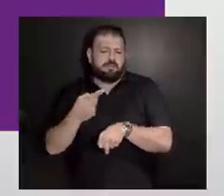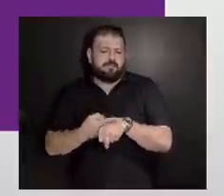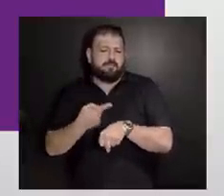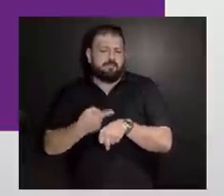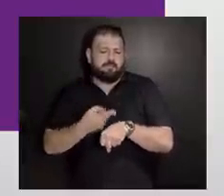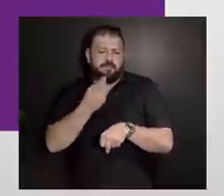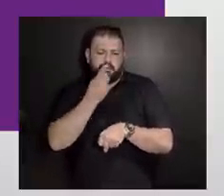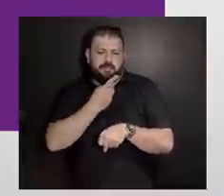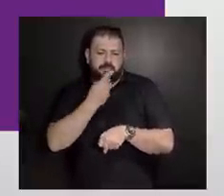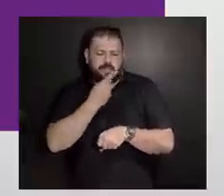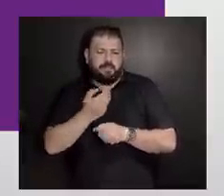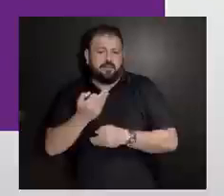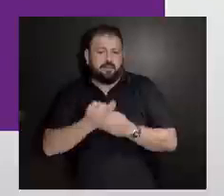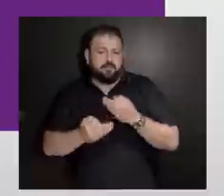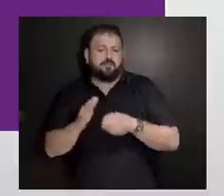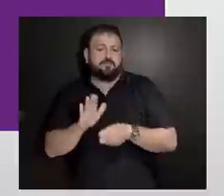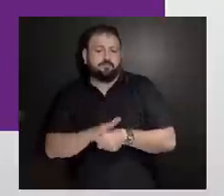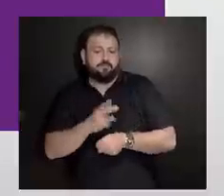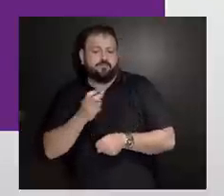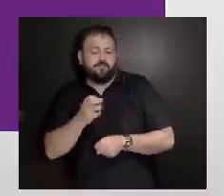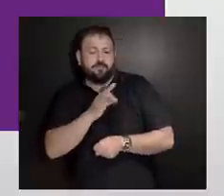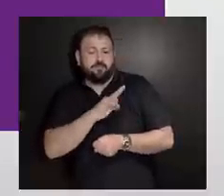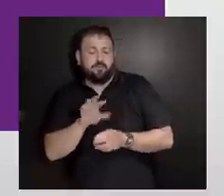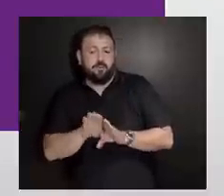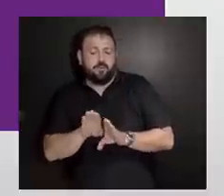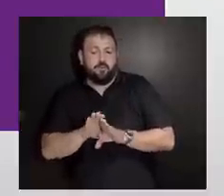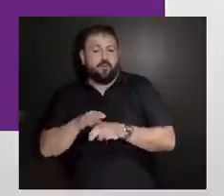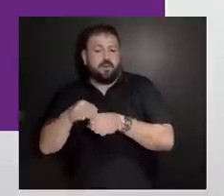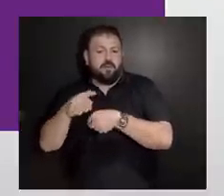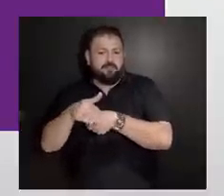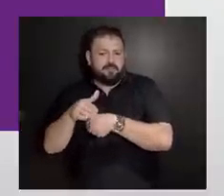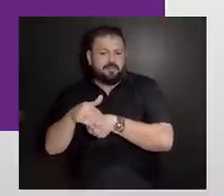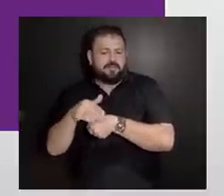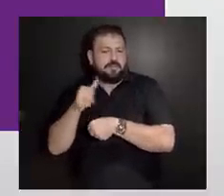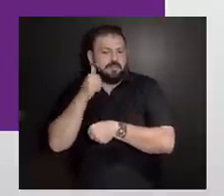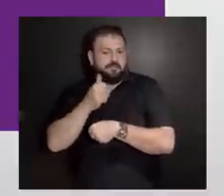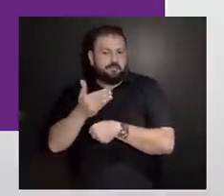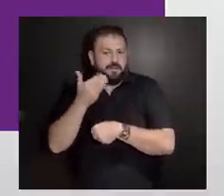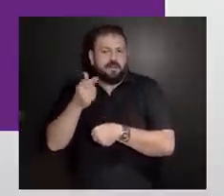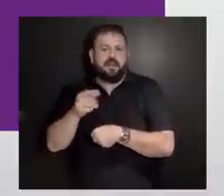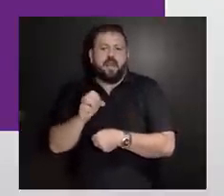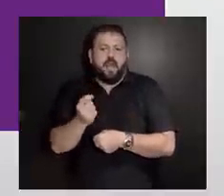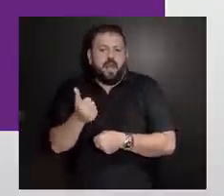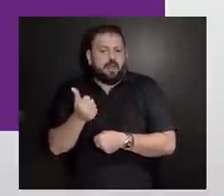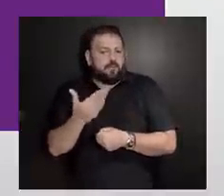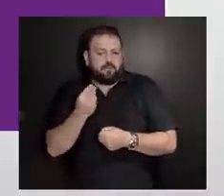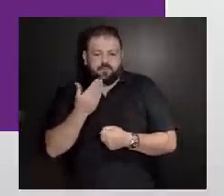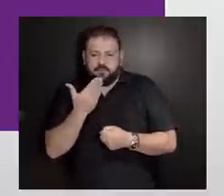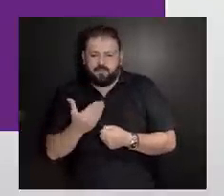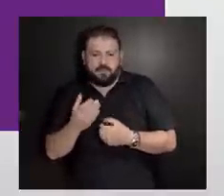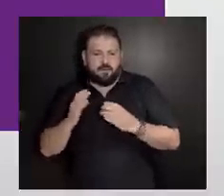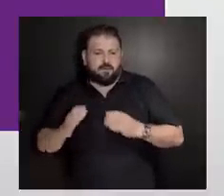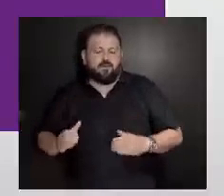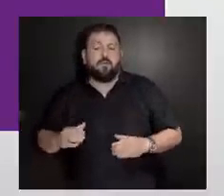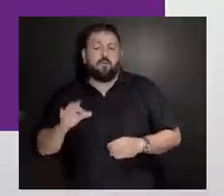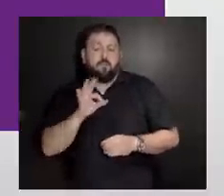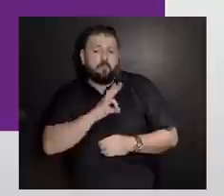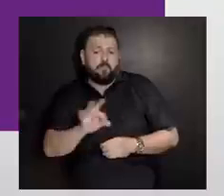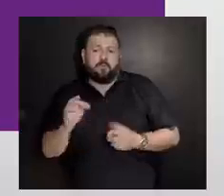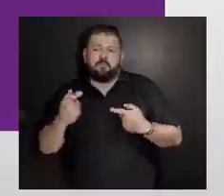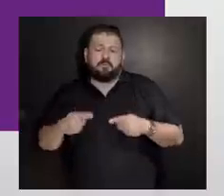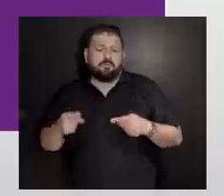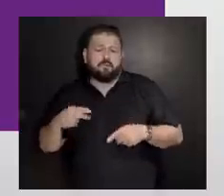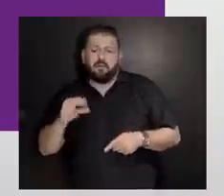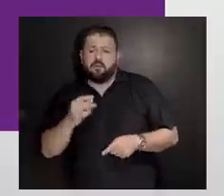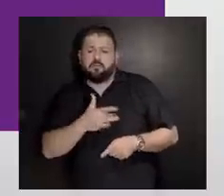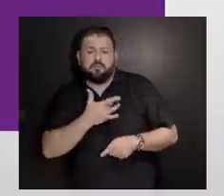más o menos a nuestro cuerpo como mandar estas señales de alerta de que algo está pasando. Entonces, o sea, las personas pueden no sentirse mal, pueden no